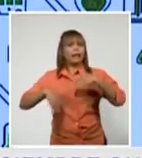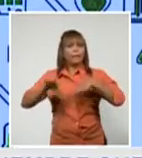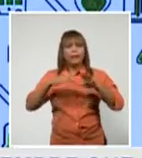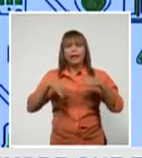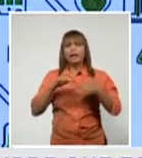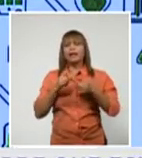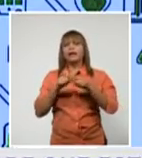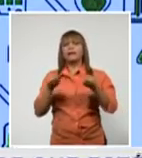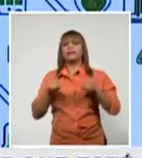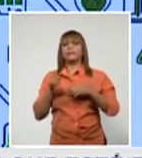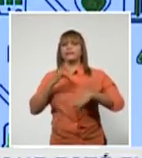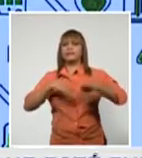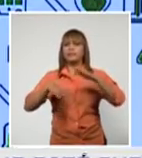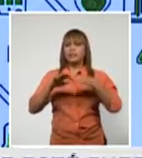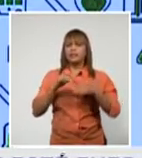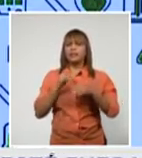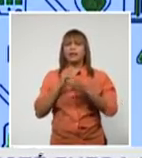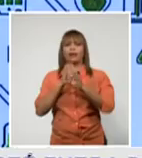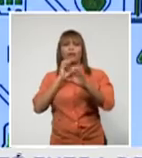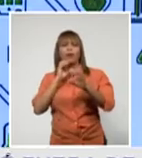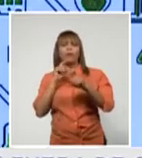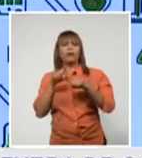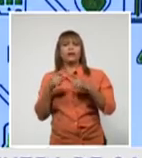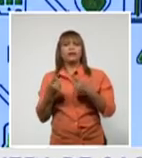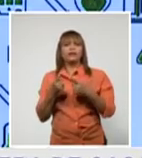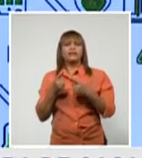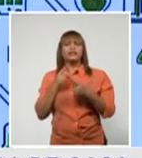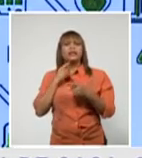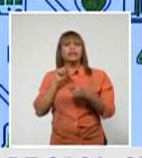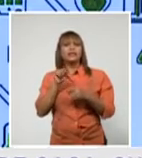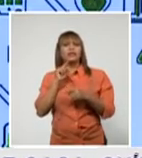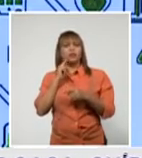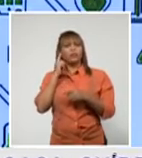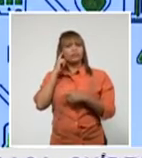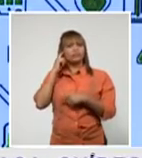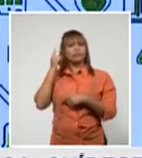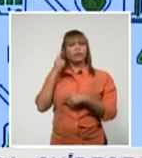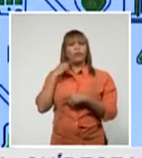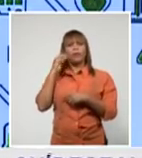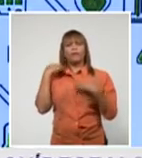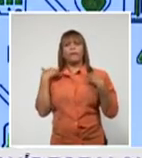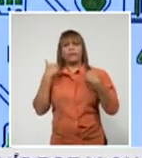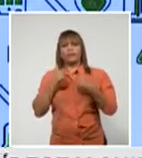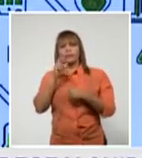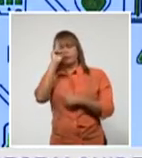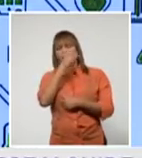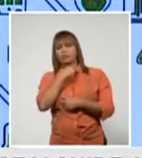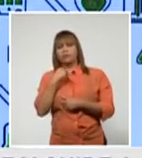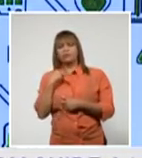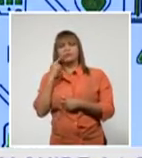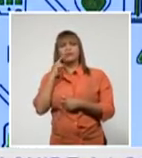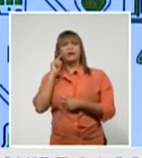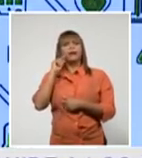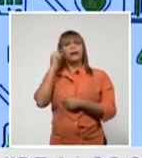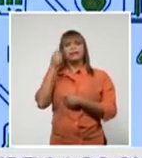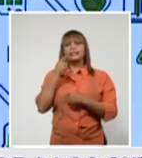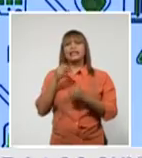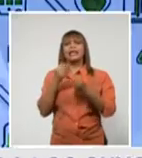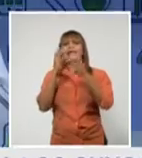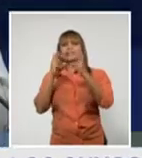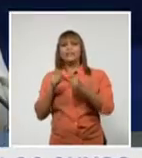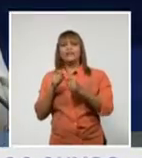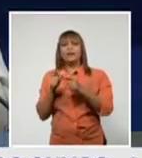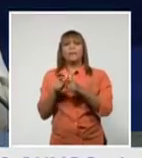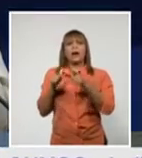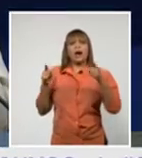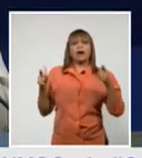piscina, transporte público, etcétera? Y en esta dirección, como experto, ¿avala él un nuevo cierre si las cifras se descontrolan?